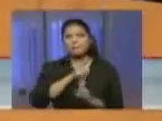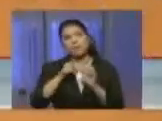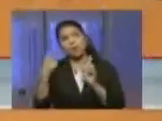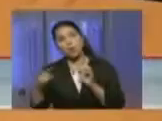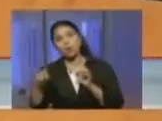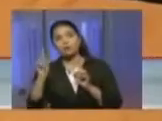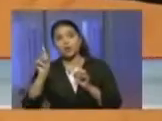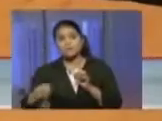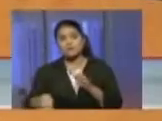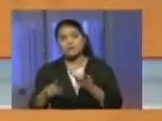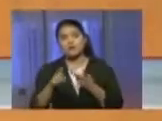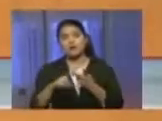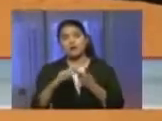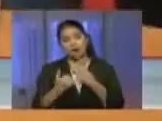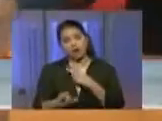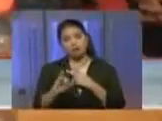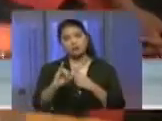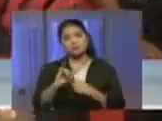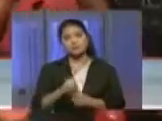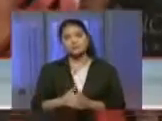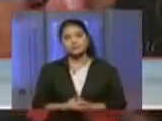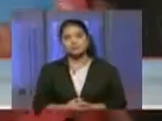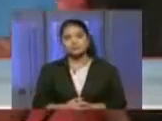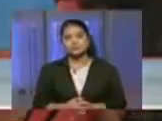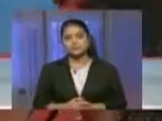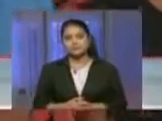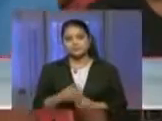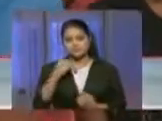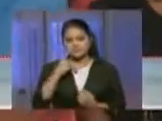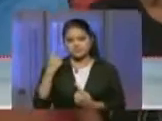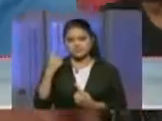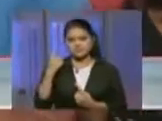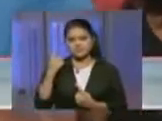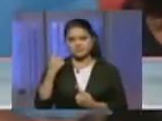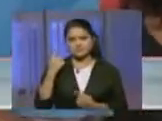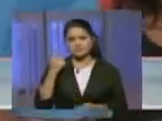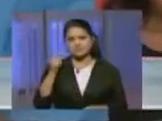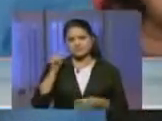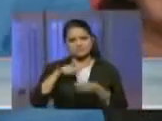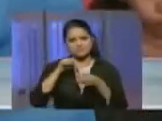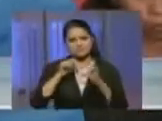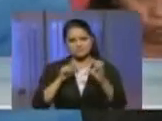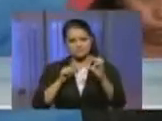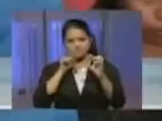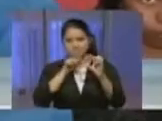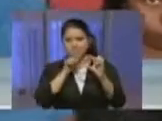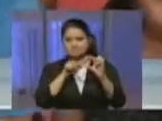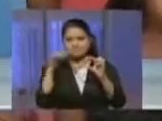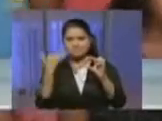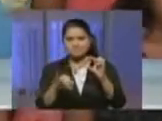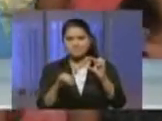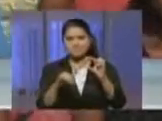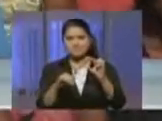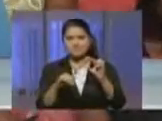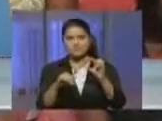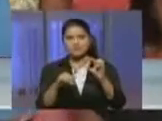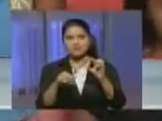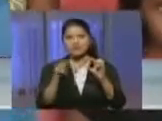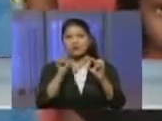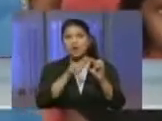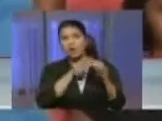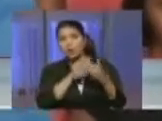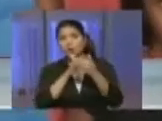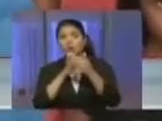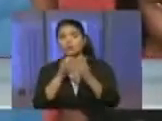como tienes maduro con con grup esid para es contra como